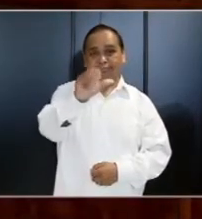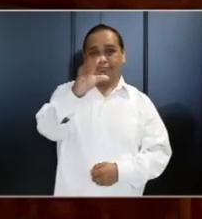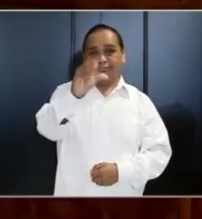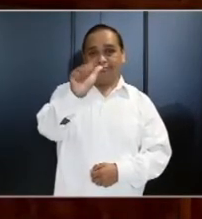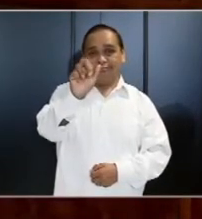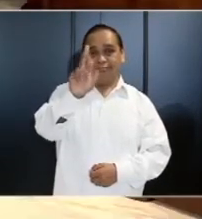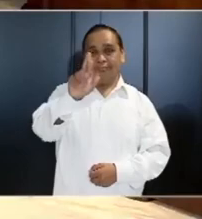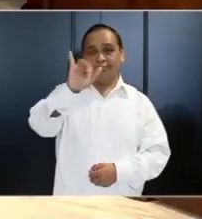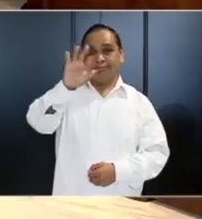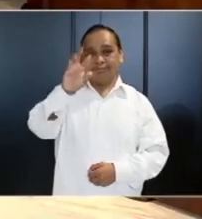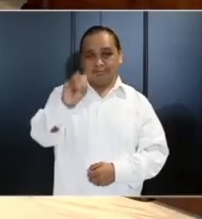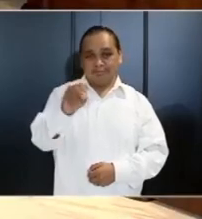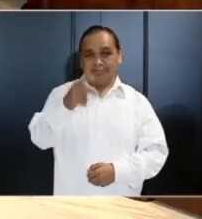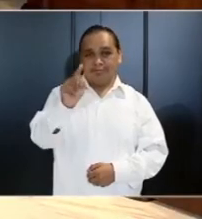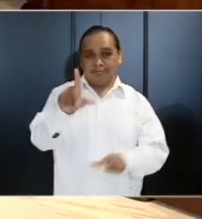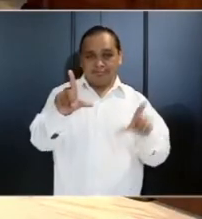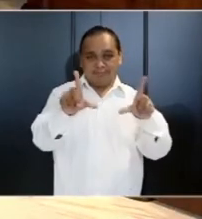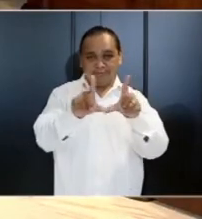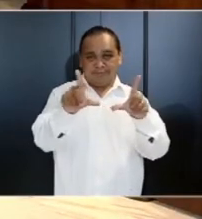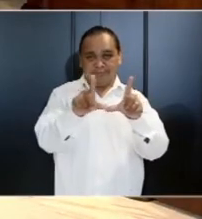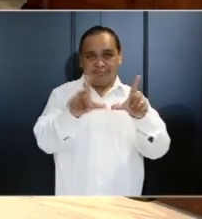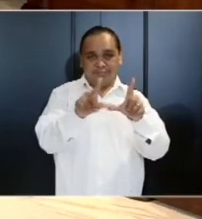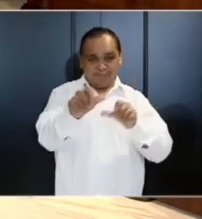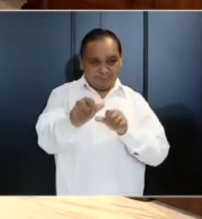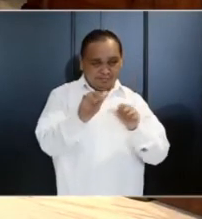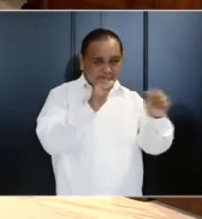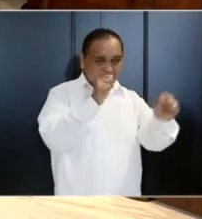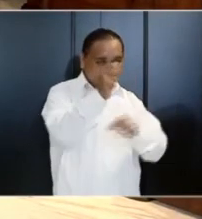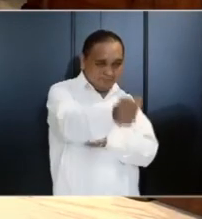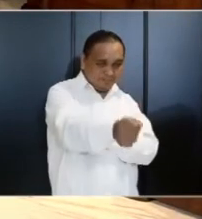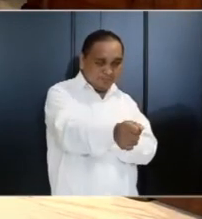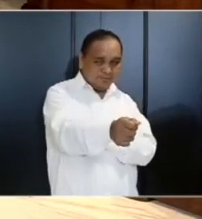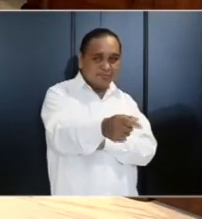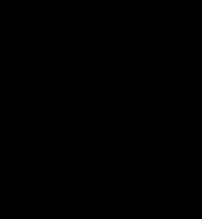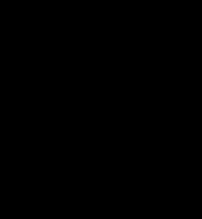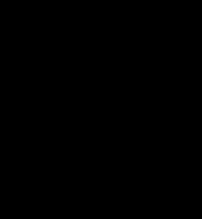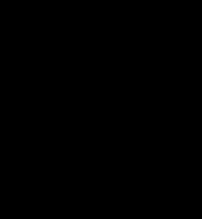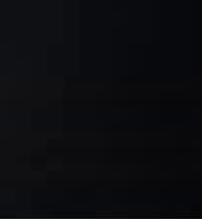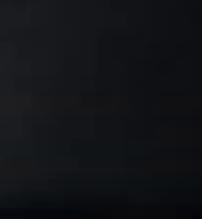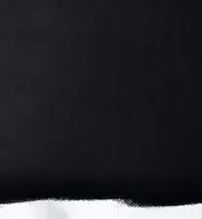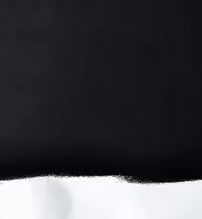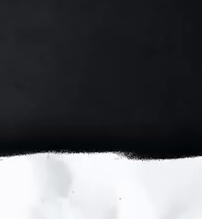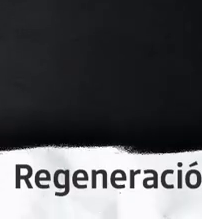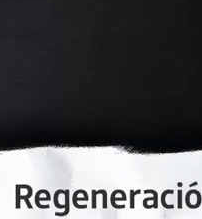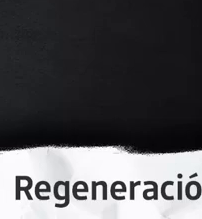la tarjeta para que la señora no se molestase cada que echaba su canita al aire, que nos...